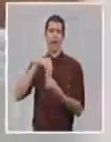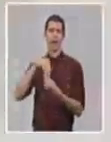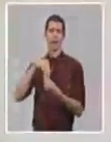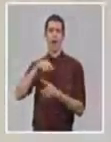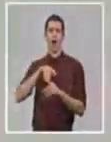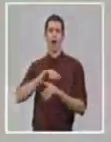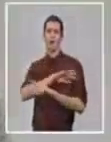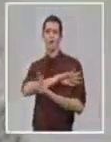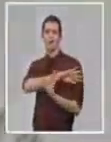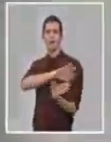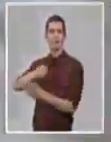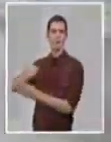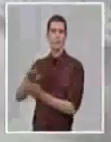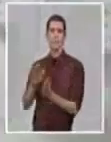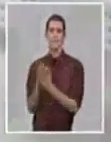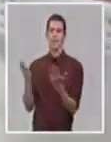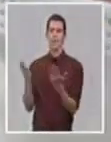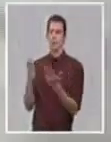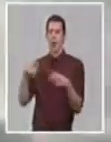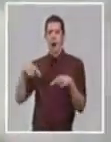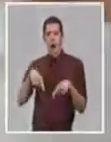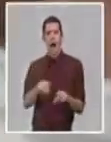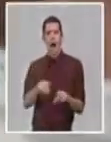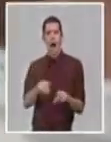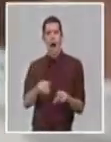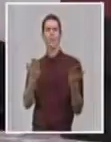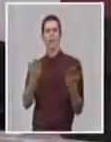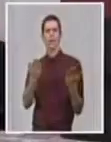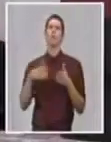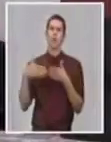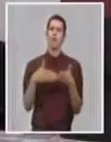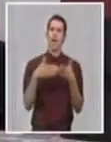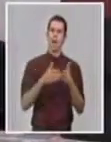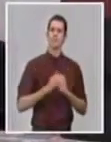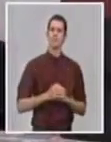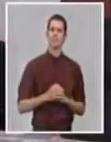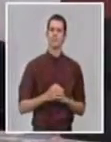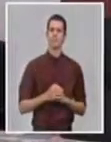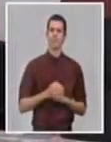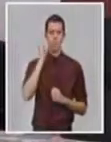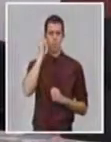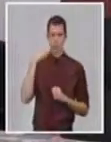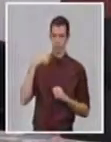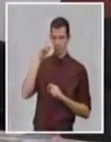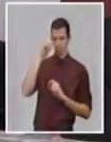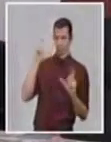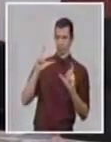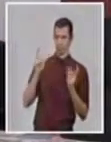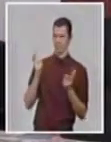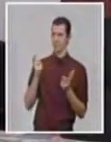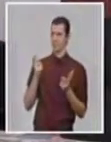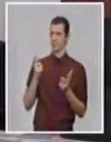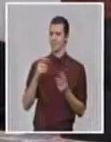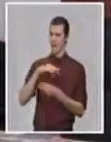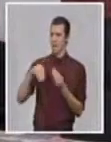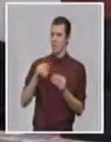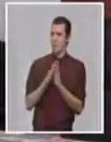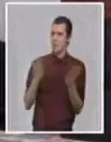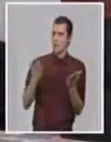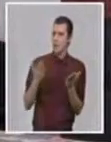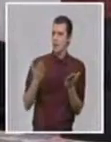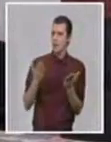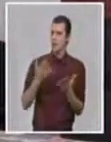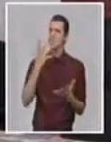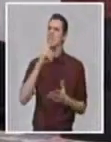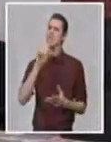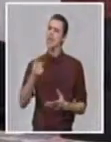llama Granma. Le digo, ¿y quién lo dijo? Me dice, lo dijo Fidel. Digo, entonces no estoy cesante. Si